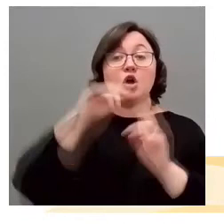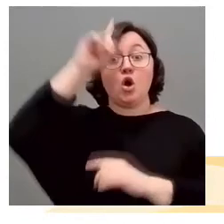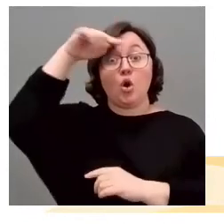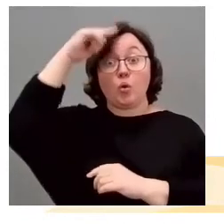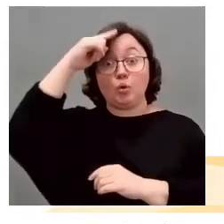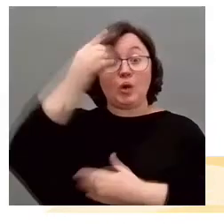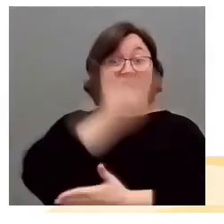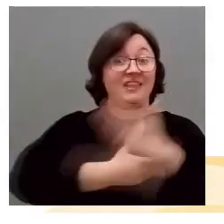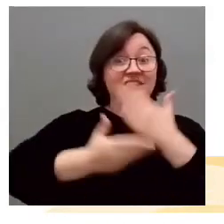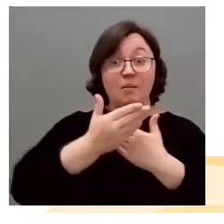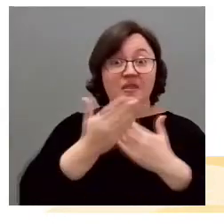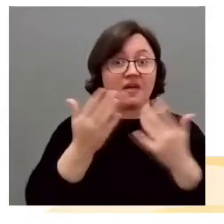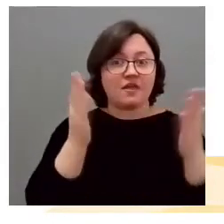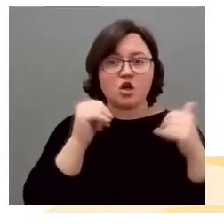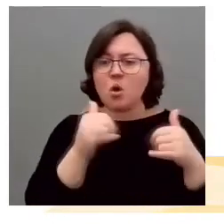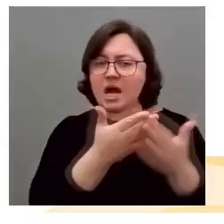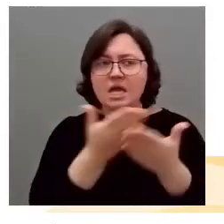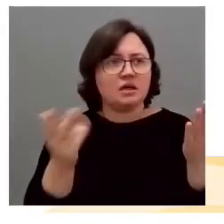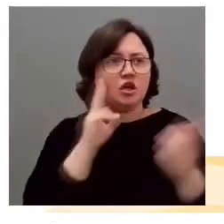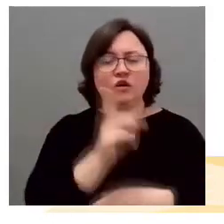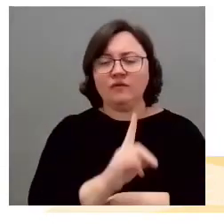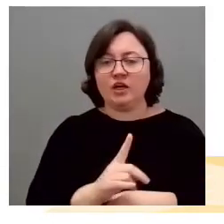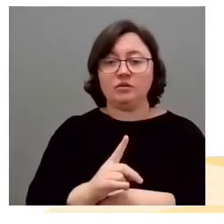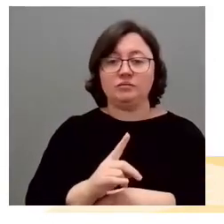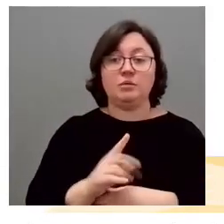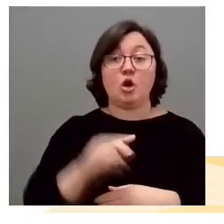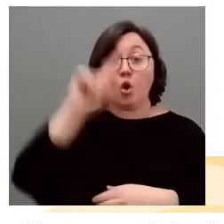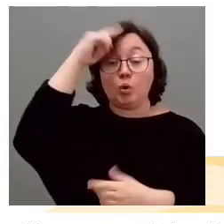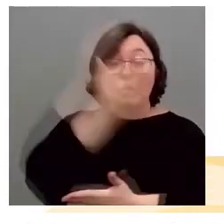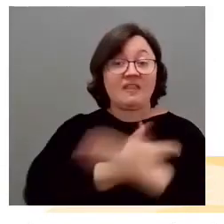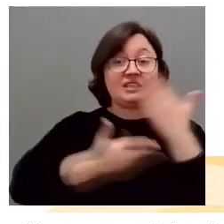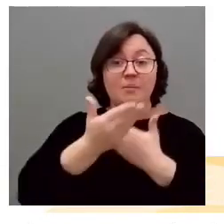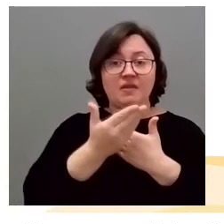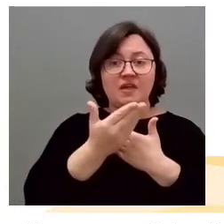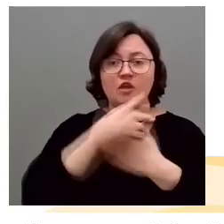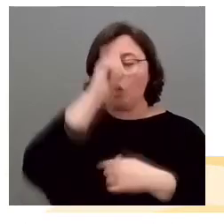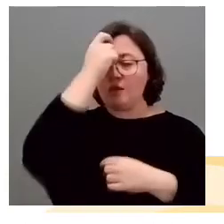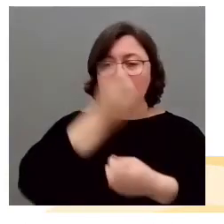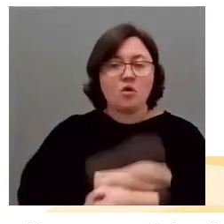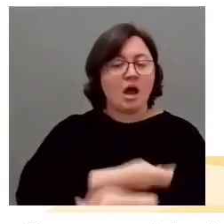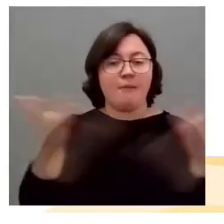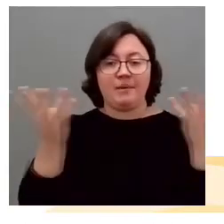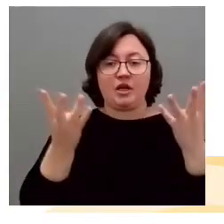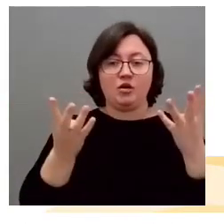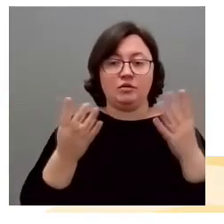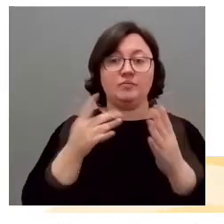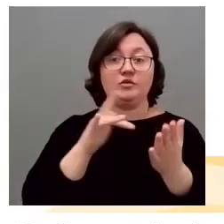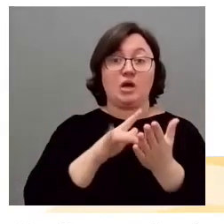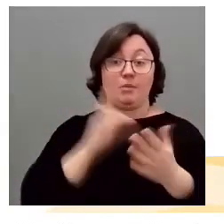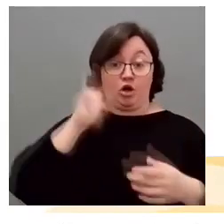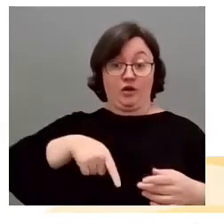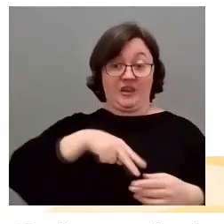de la discapacidad. Cultura de la discapacidad en su máxima extensión, ¿no? Por mis funciones en la